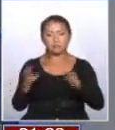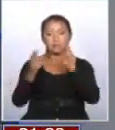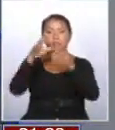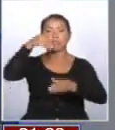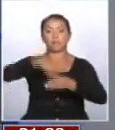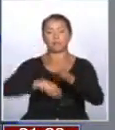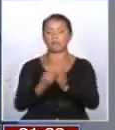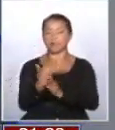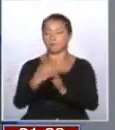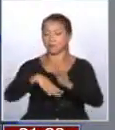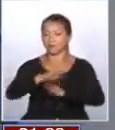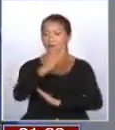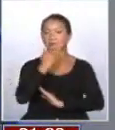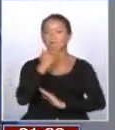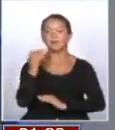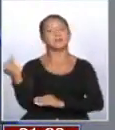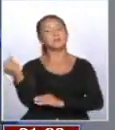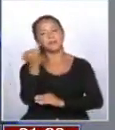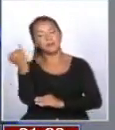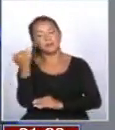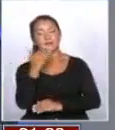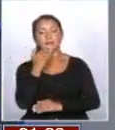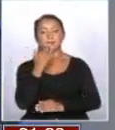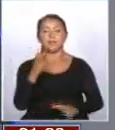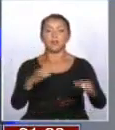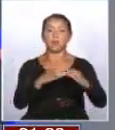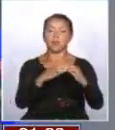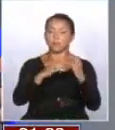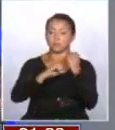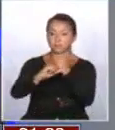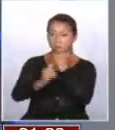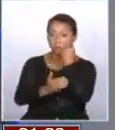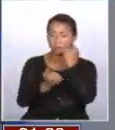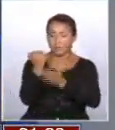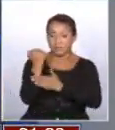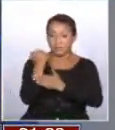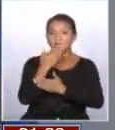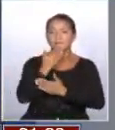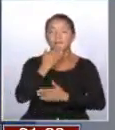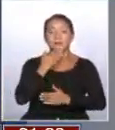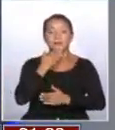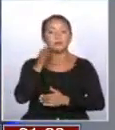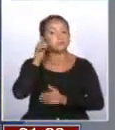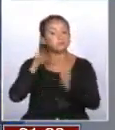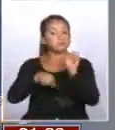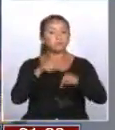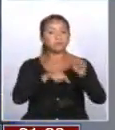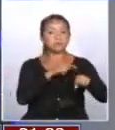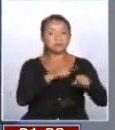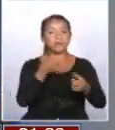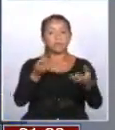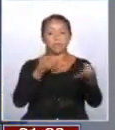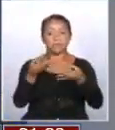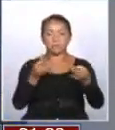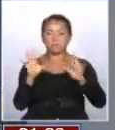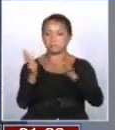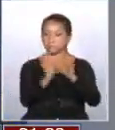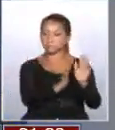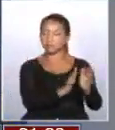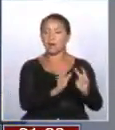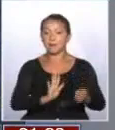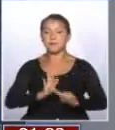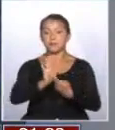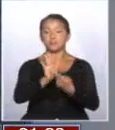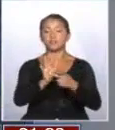mayoría, con los independientes, con la oposición de derecha y fundamentalmente escuchando a los dirigentes sociales que tienen representación,